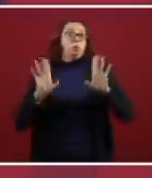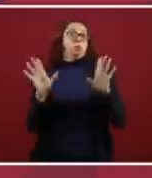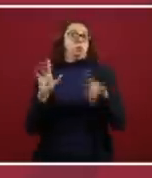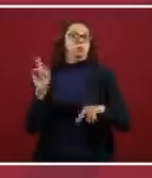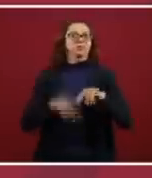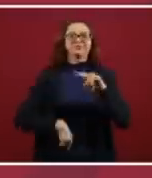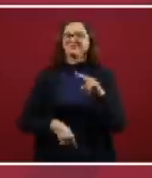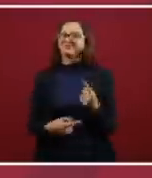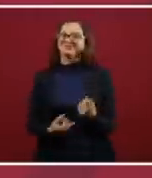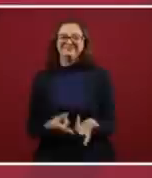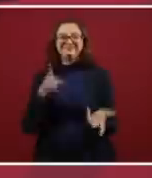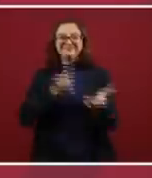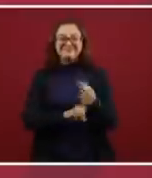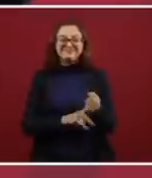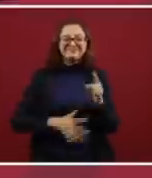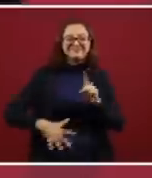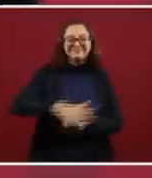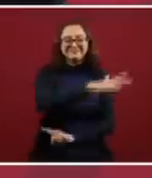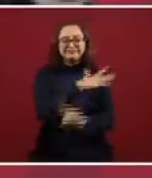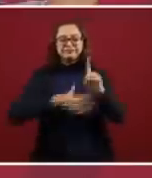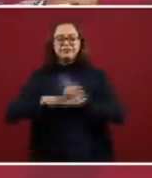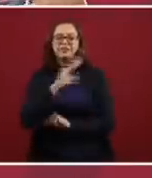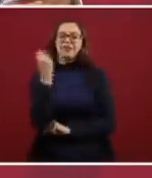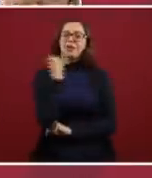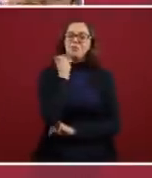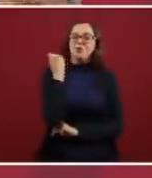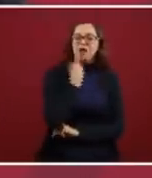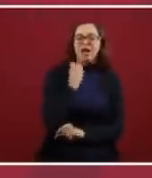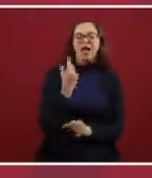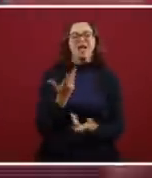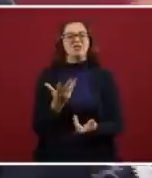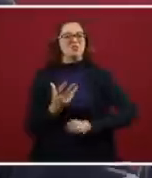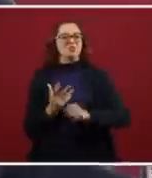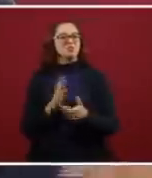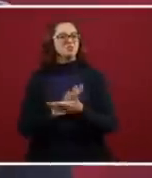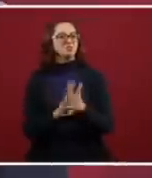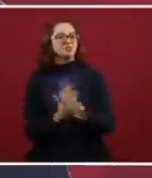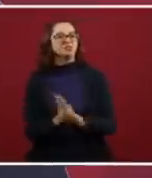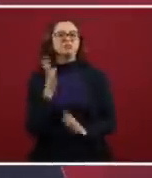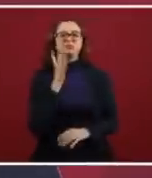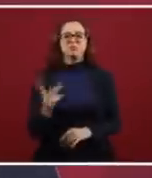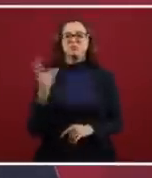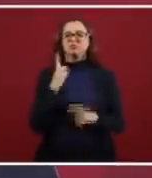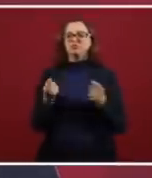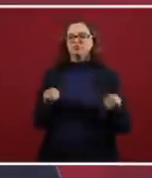Habían abogados influyentes que manejaban el Congreso